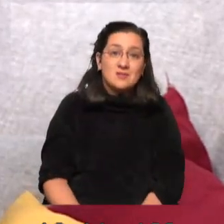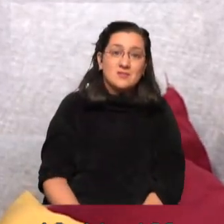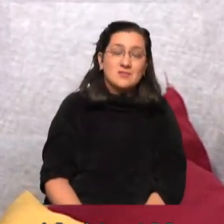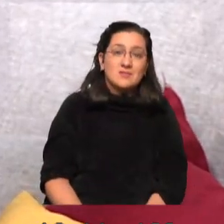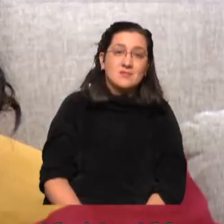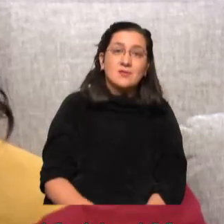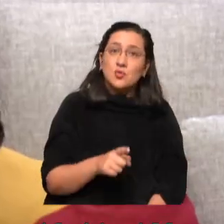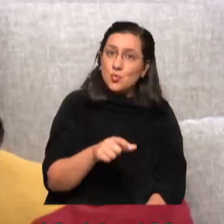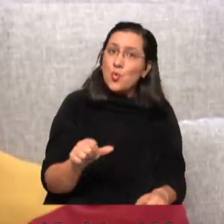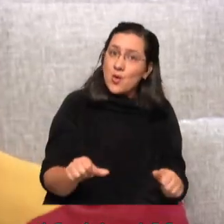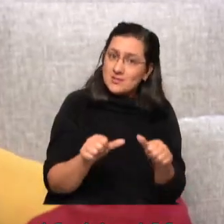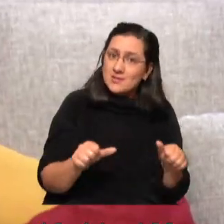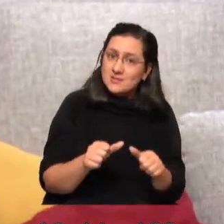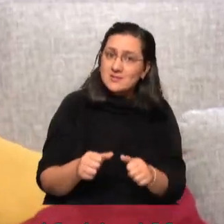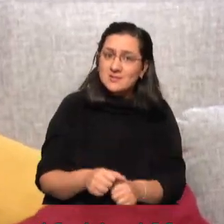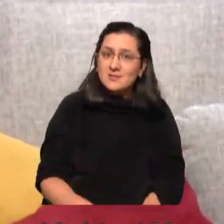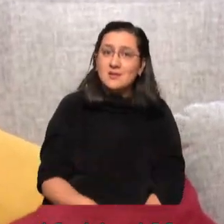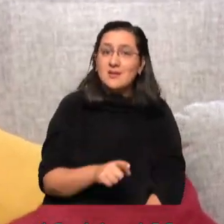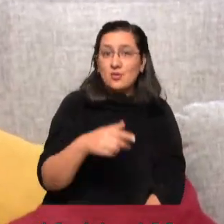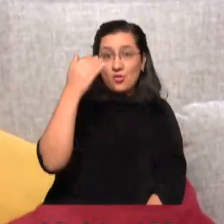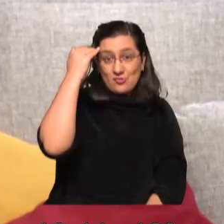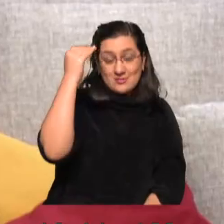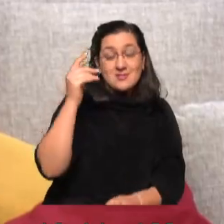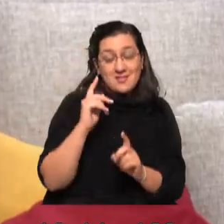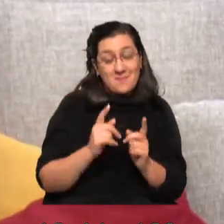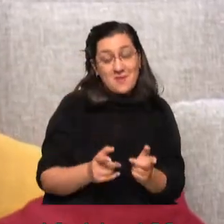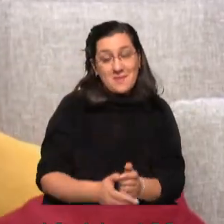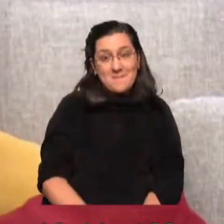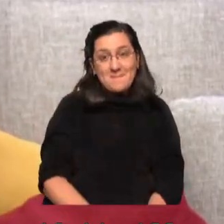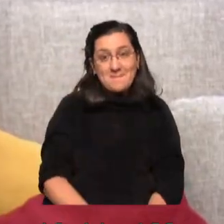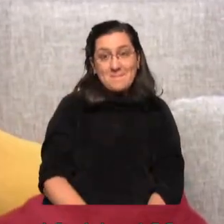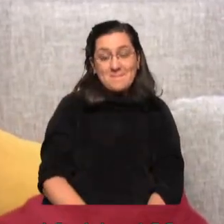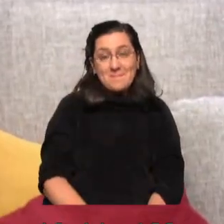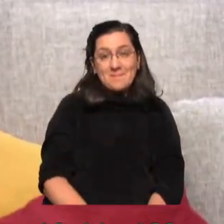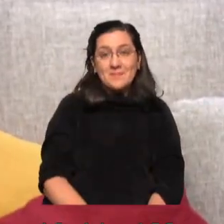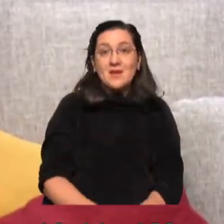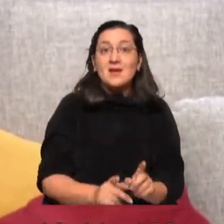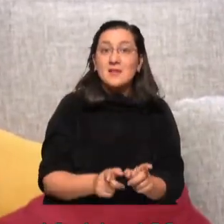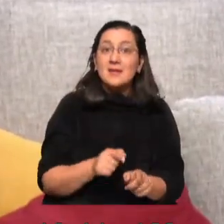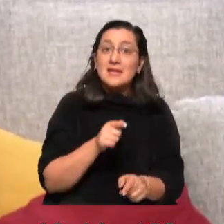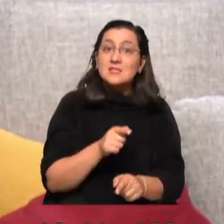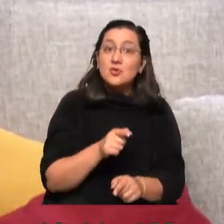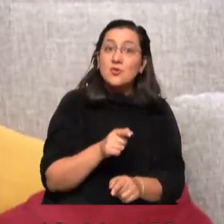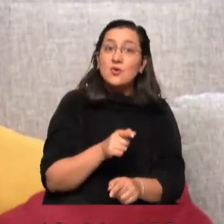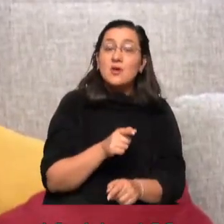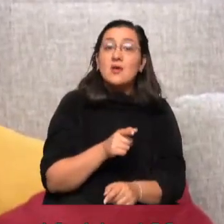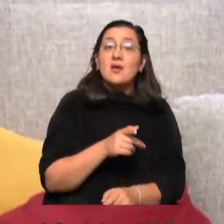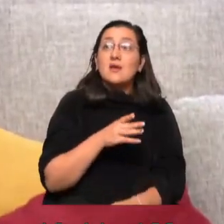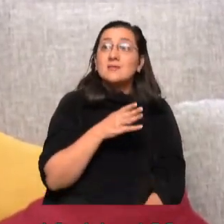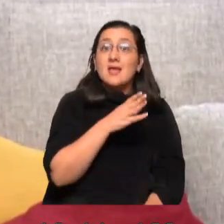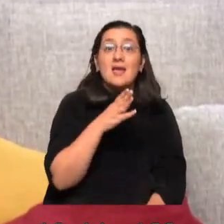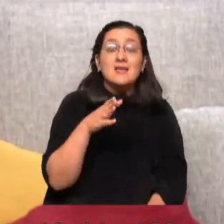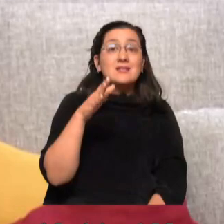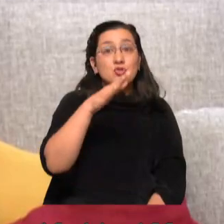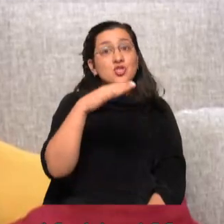Y lo estás haciendo esto de docencia también en todos los lados y bueno, que ese clic también sea estar en esos llamados, como acabas de decir, de